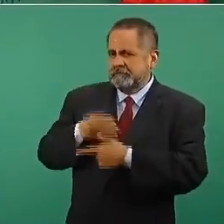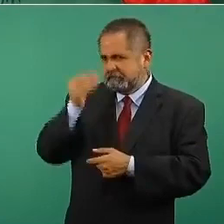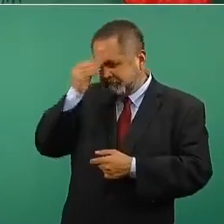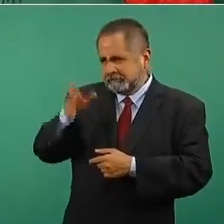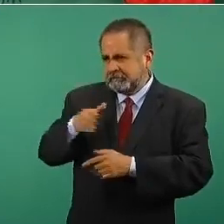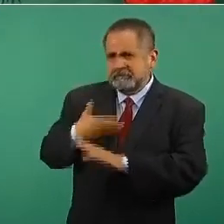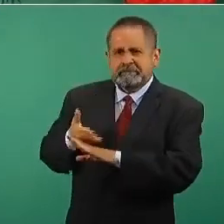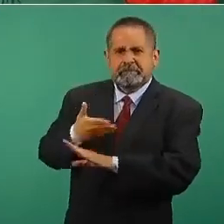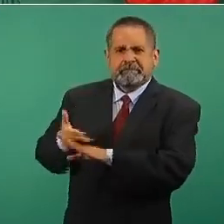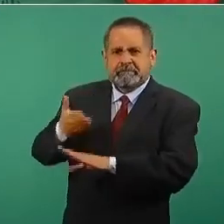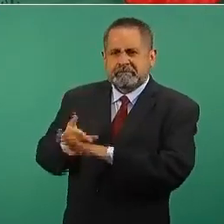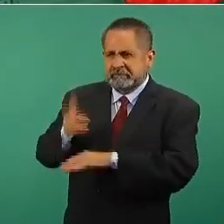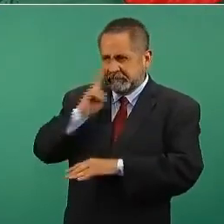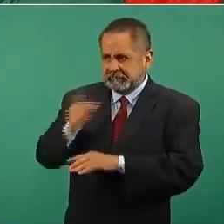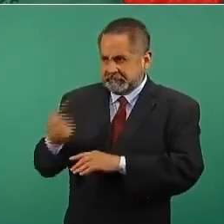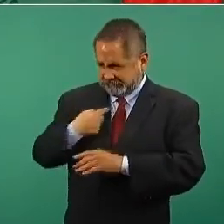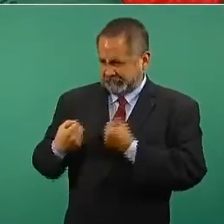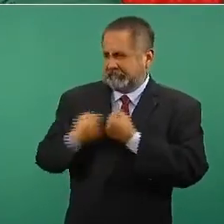abierto, ¿sí?